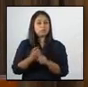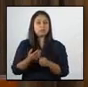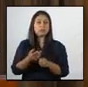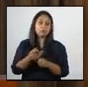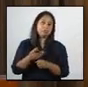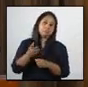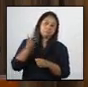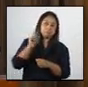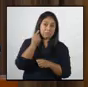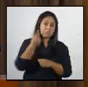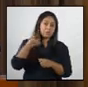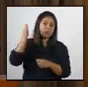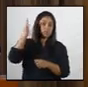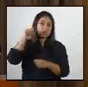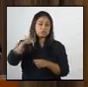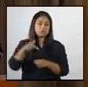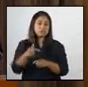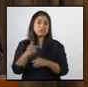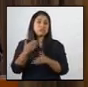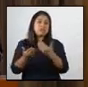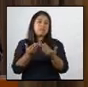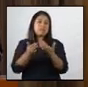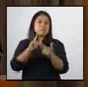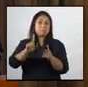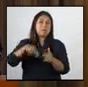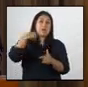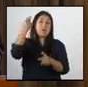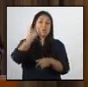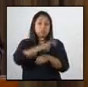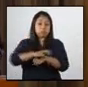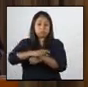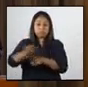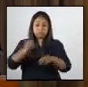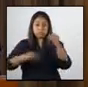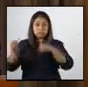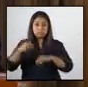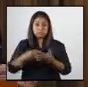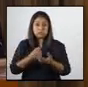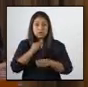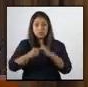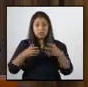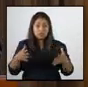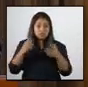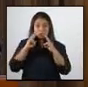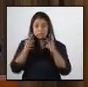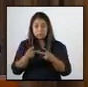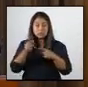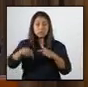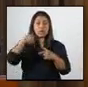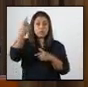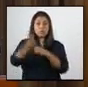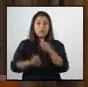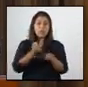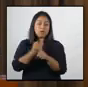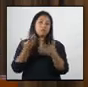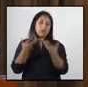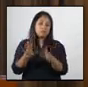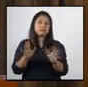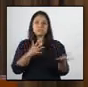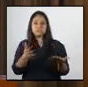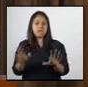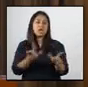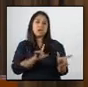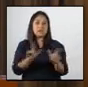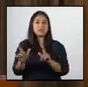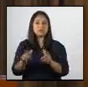mediante para antes de la siguiente cosecha del año entrante podamos la primera cosecha del año entrante lo podamos tener